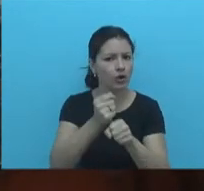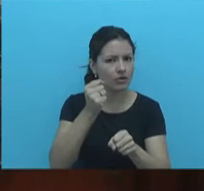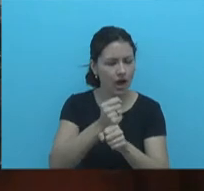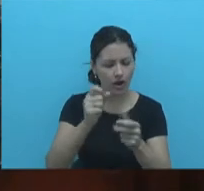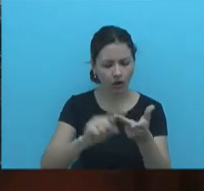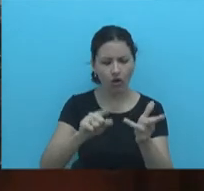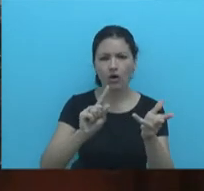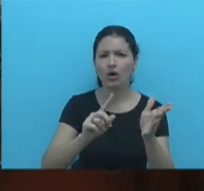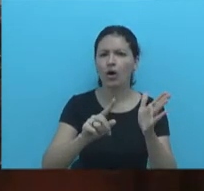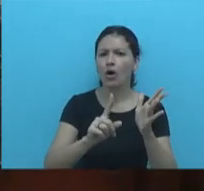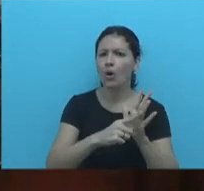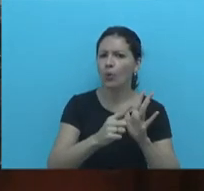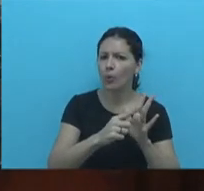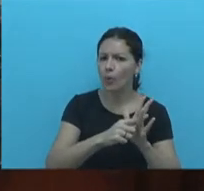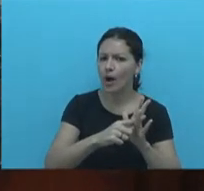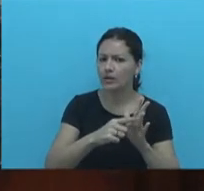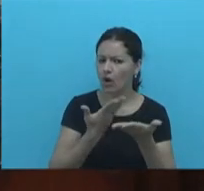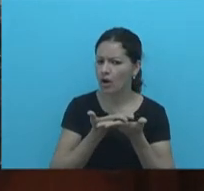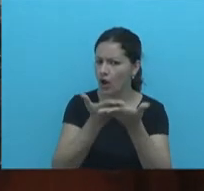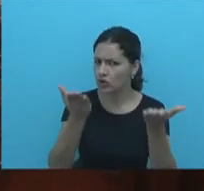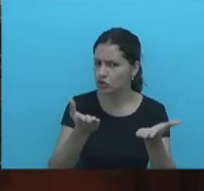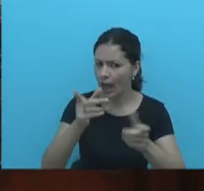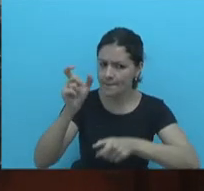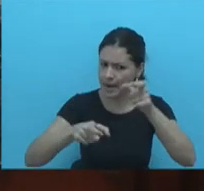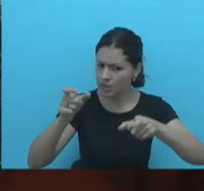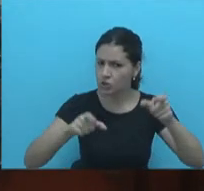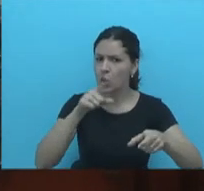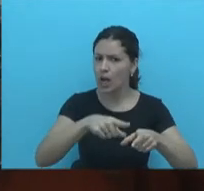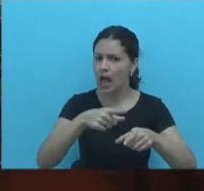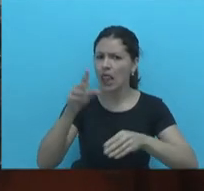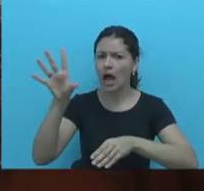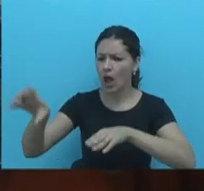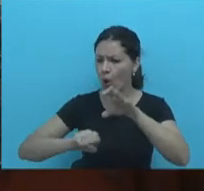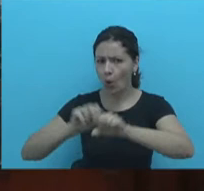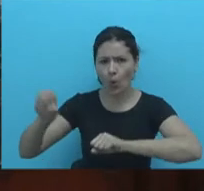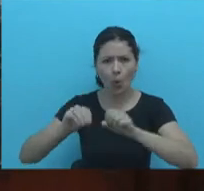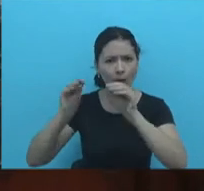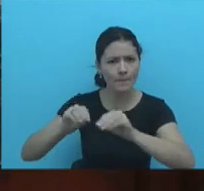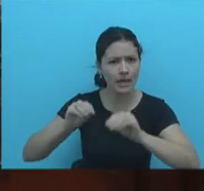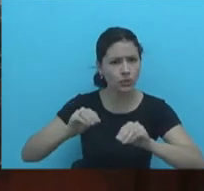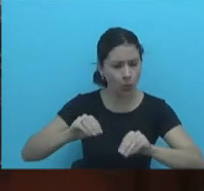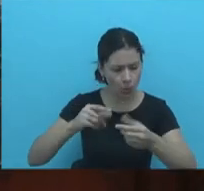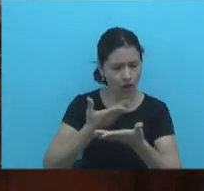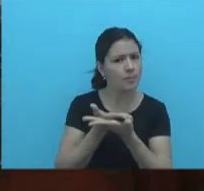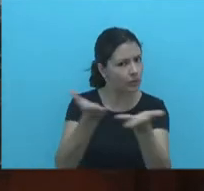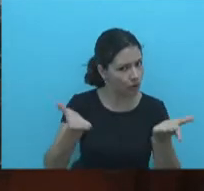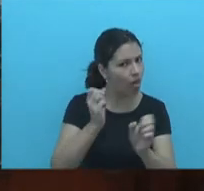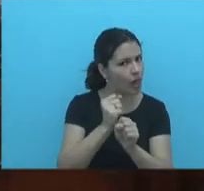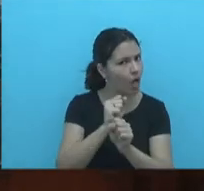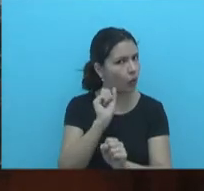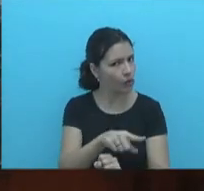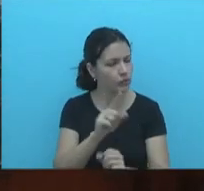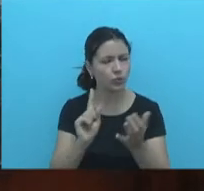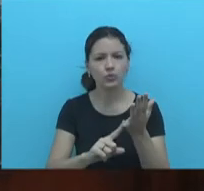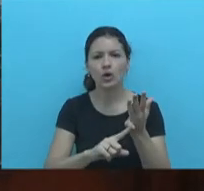cuatro, reconocer la labor realizada por las personas que se dedican a la recolección de residuos sólidos urbanos, 5. Fomentar